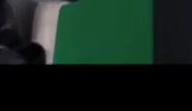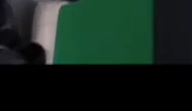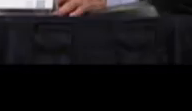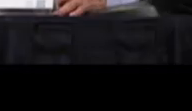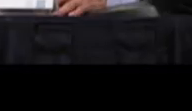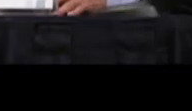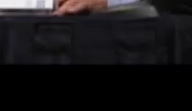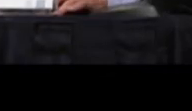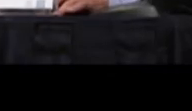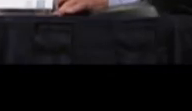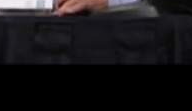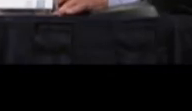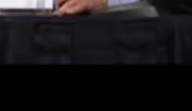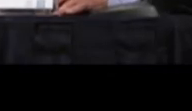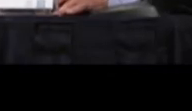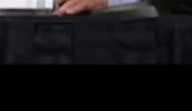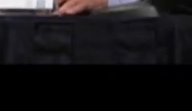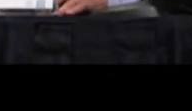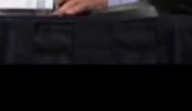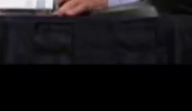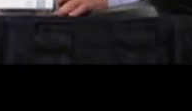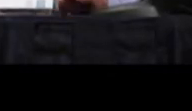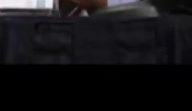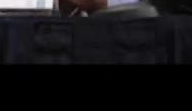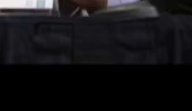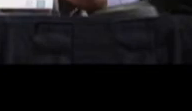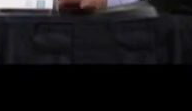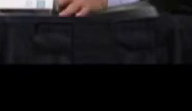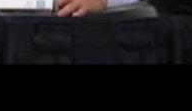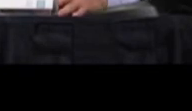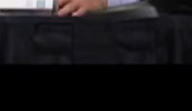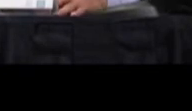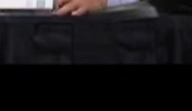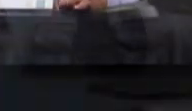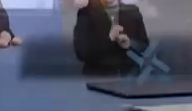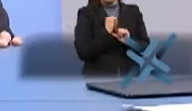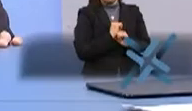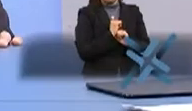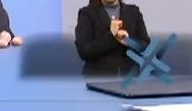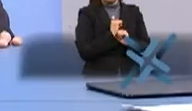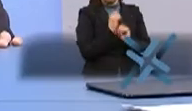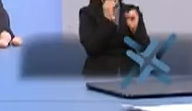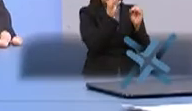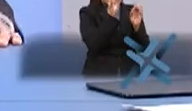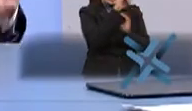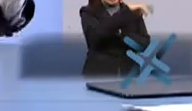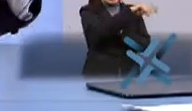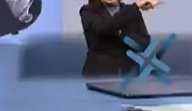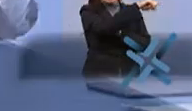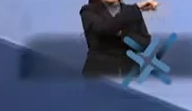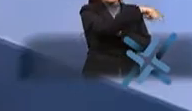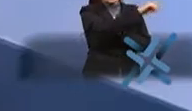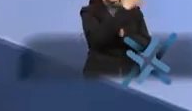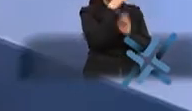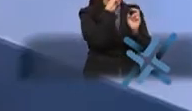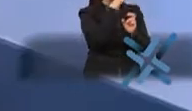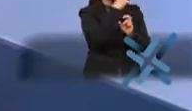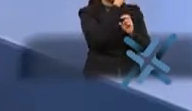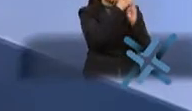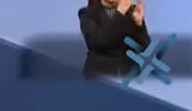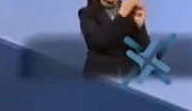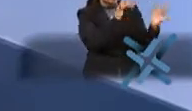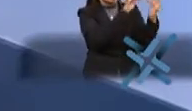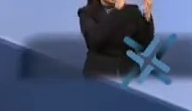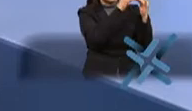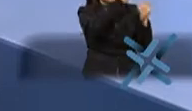y cuestiones así, tenemos intercambio con 30 agencias de noticias del mundo, y por lo tanto, pues también tenemos